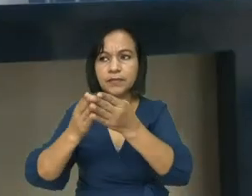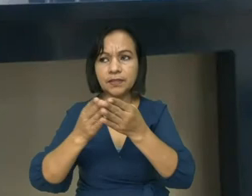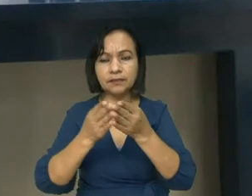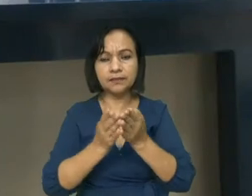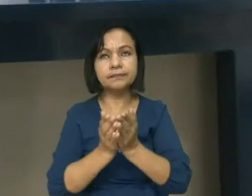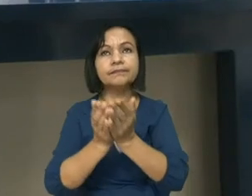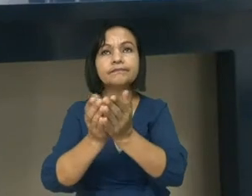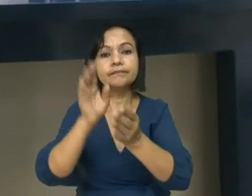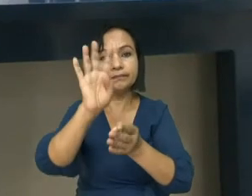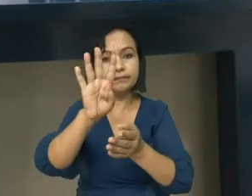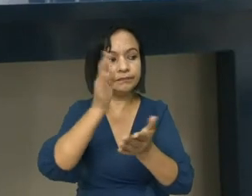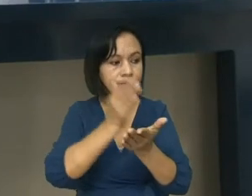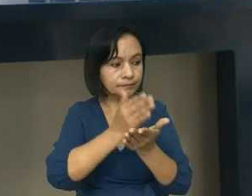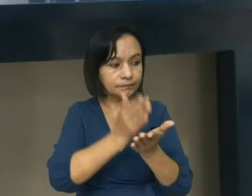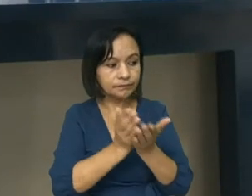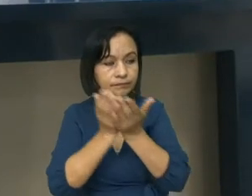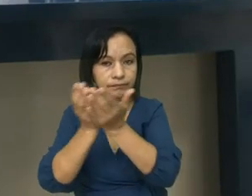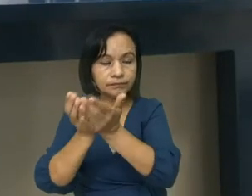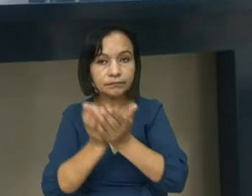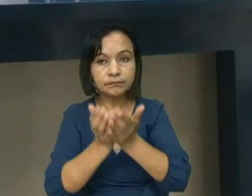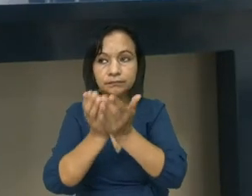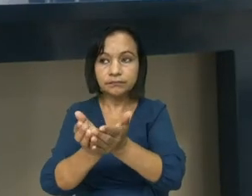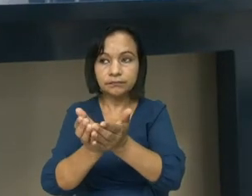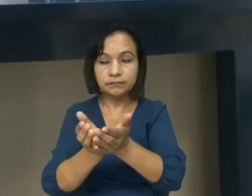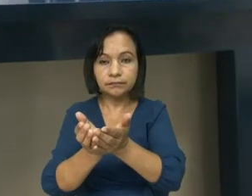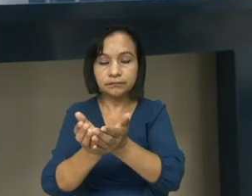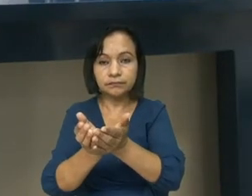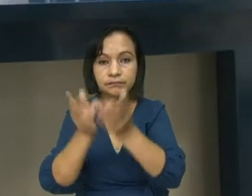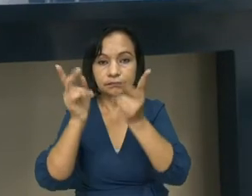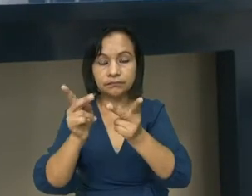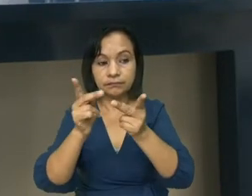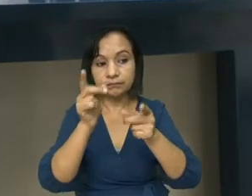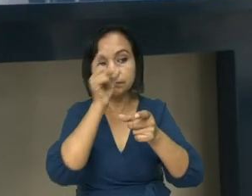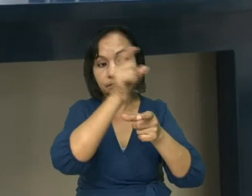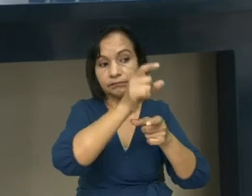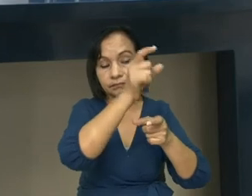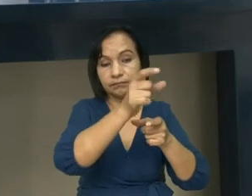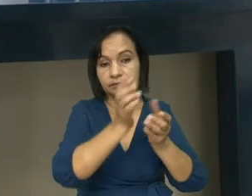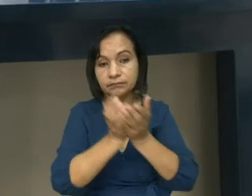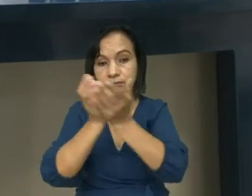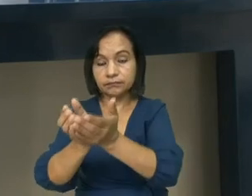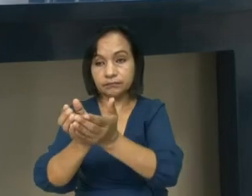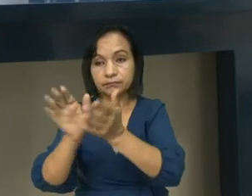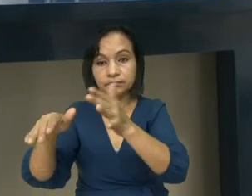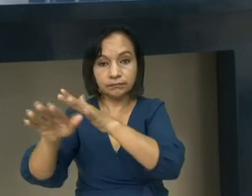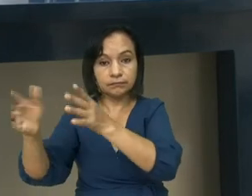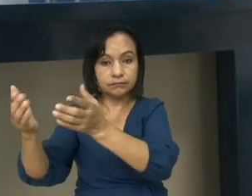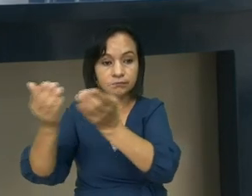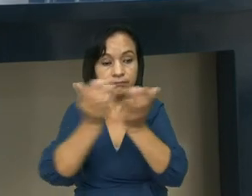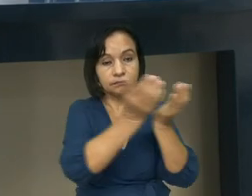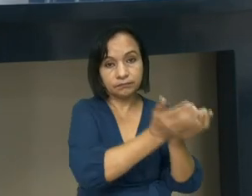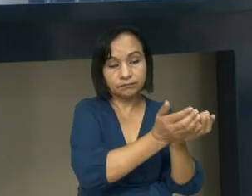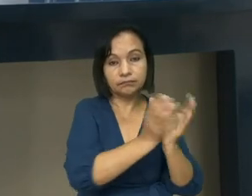Sí, lógicamente. Okay. Te llevan a tus invitados a la isla. Luego te los regresan a